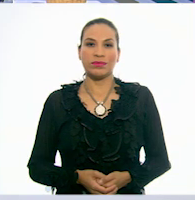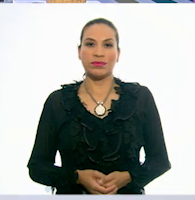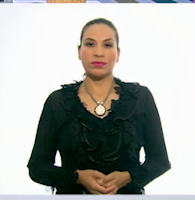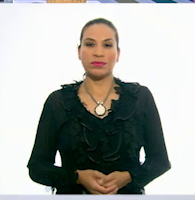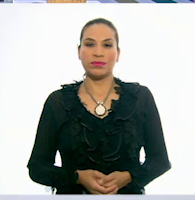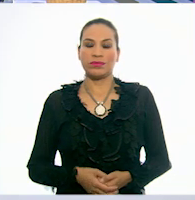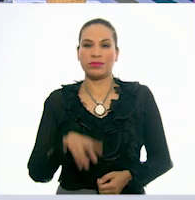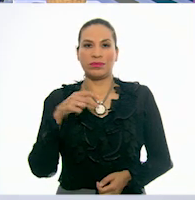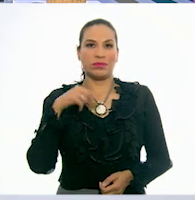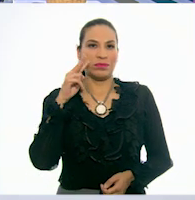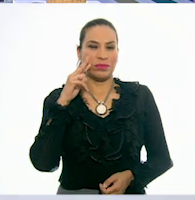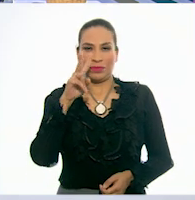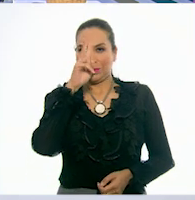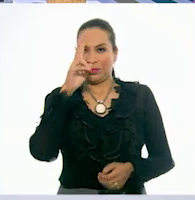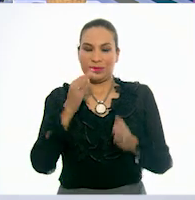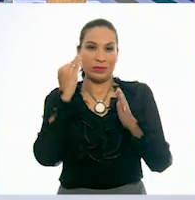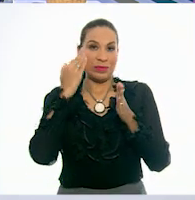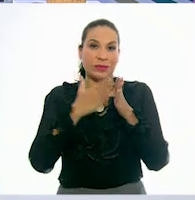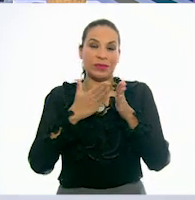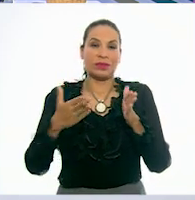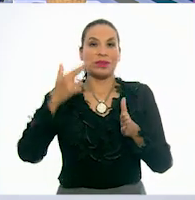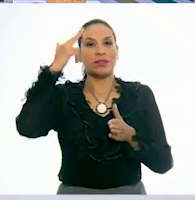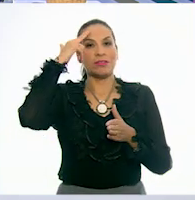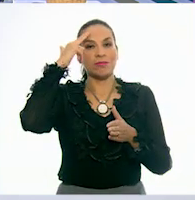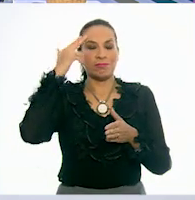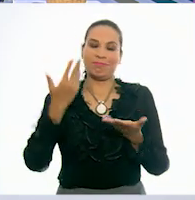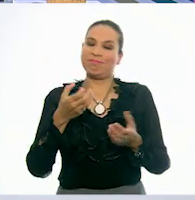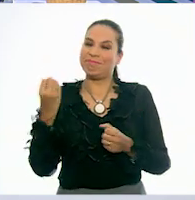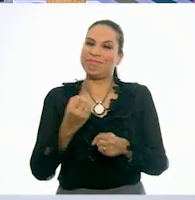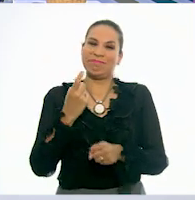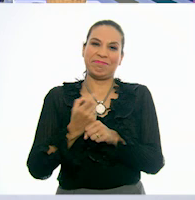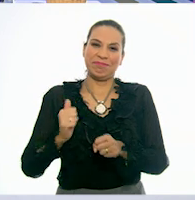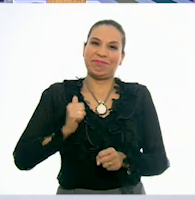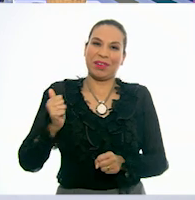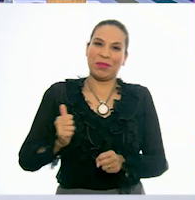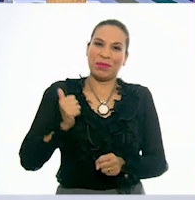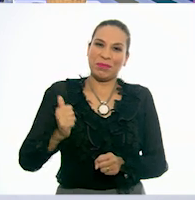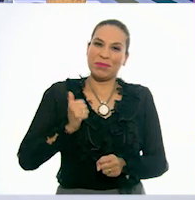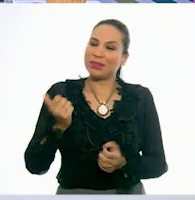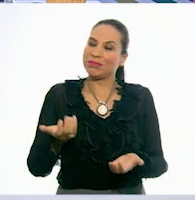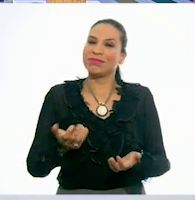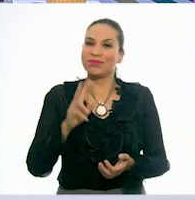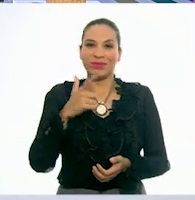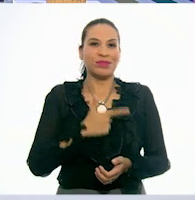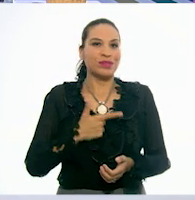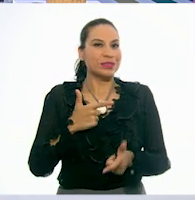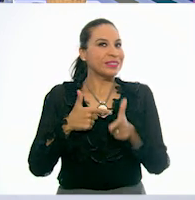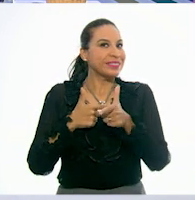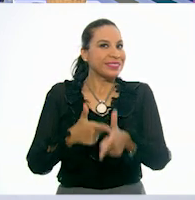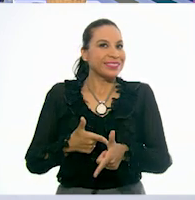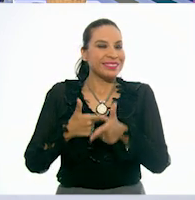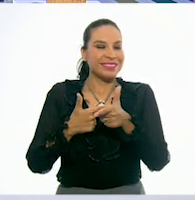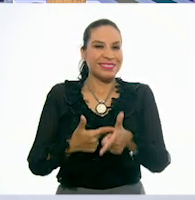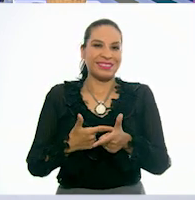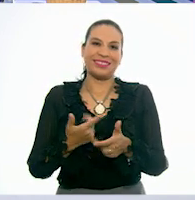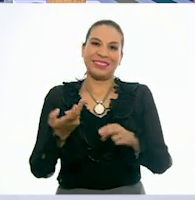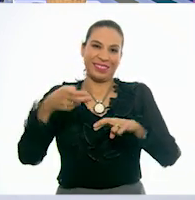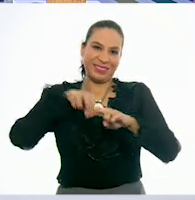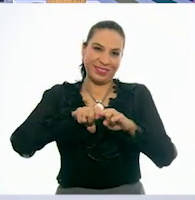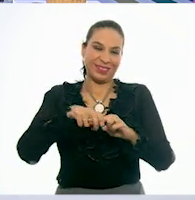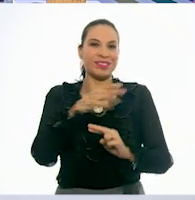Hasta a mí se me hace demasiado tiempo. Ese Porfirio Díaz no perdió oportunidad. No, creo que le gustaba estar en la silla